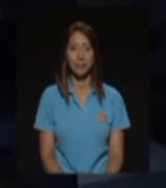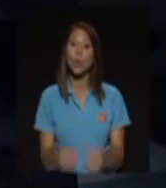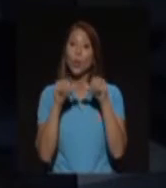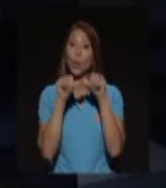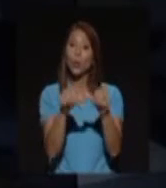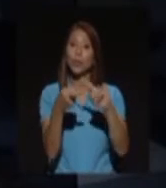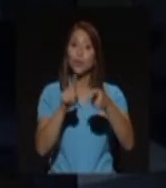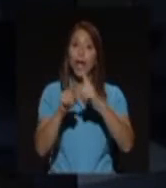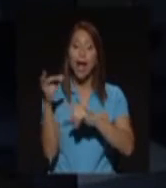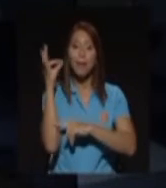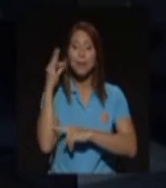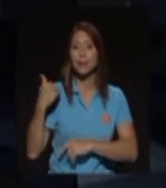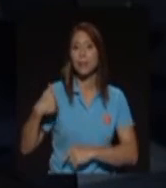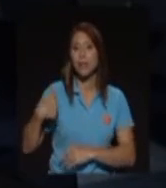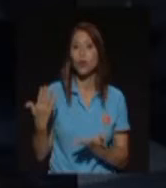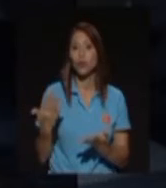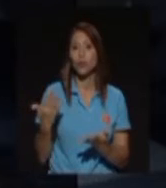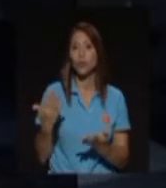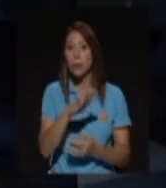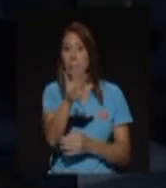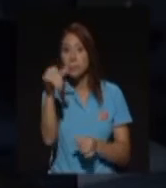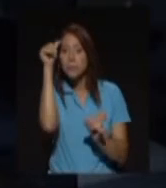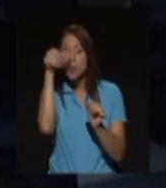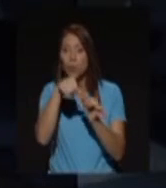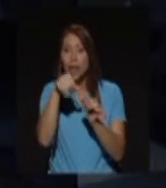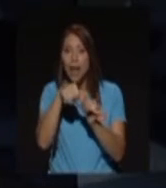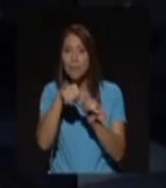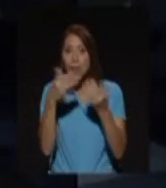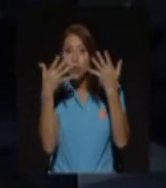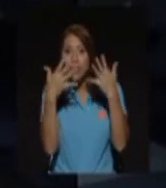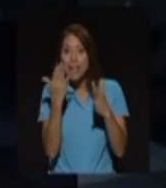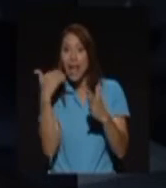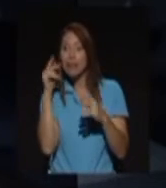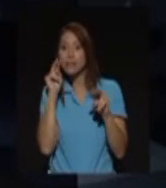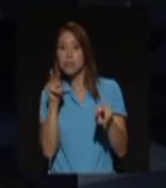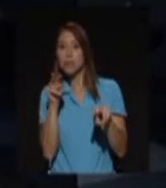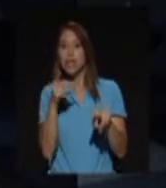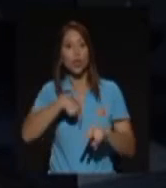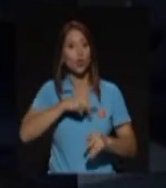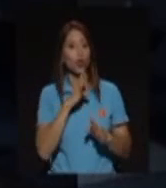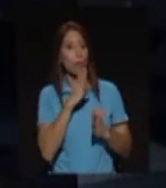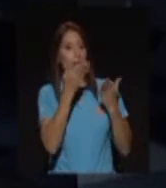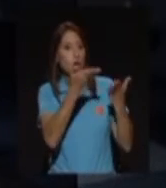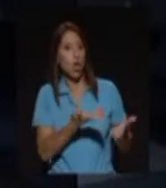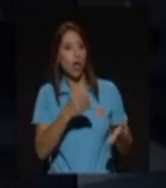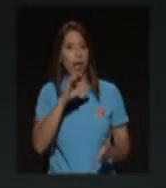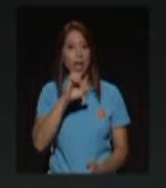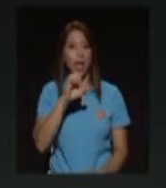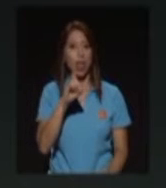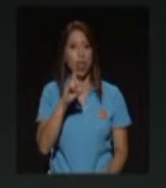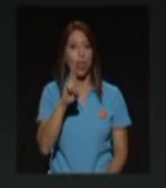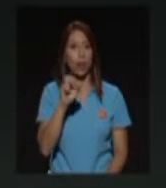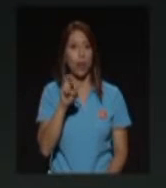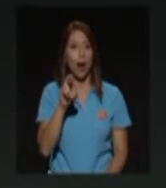Continuamos, amigas y amigos, y recordarán los que ya estaban ahí que estamos conversando con don Eduardo Lizano,